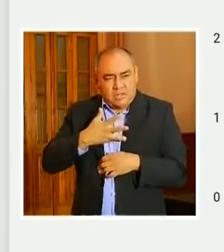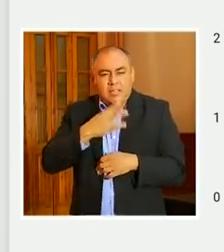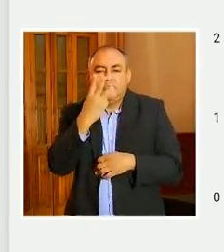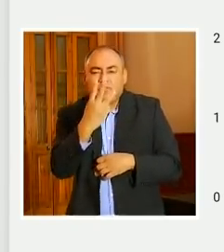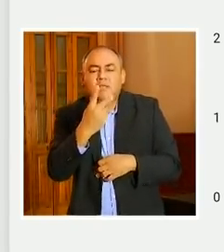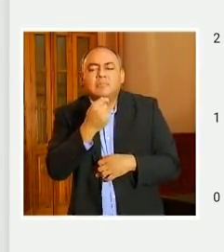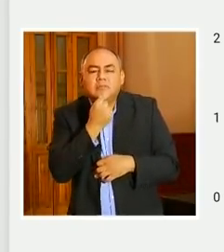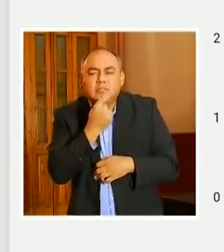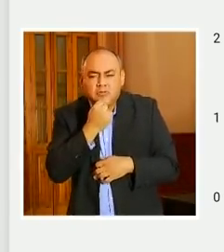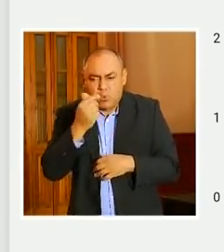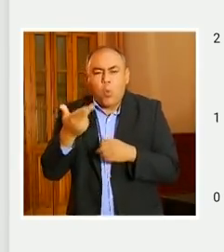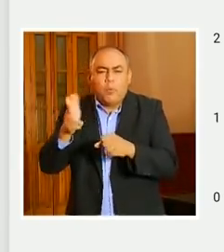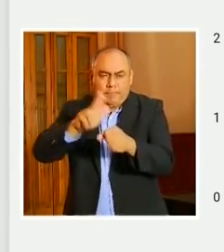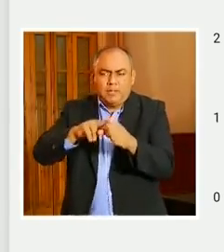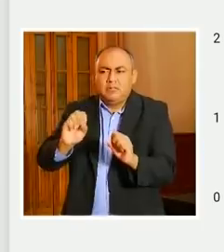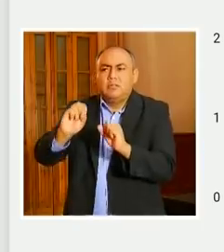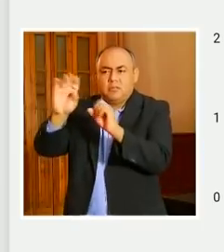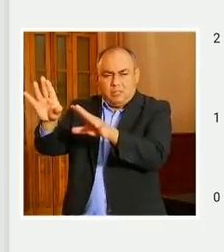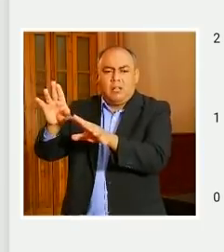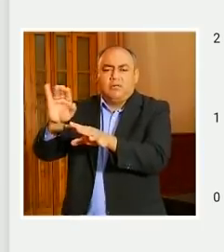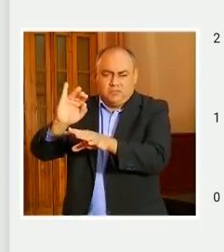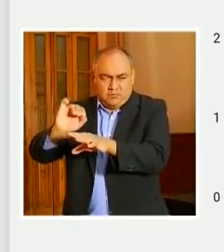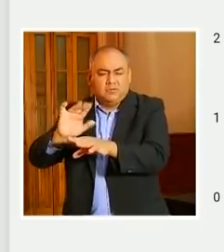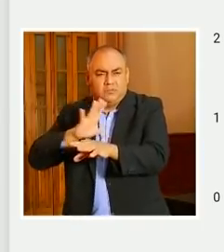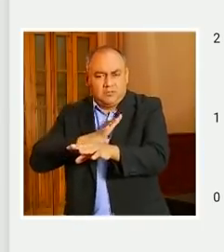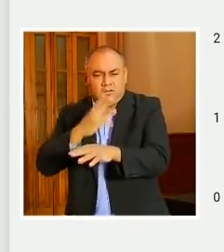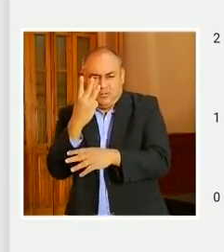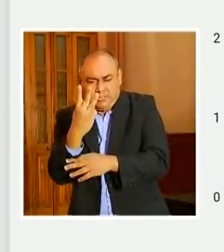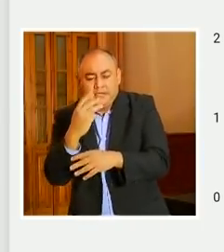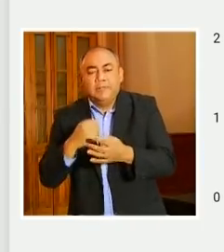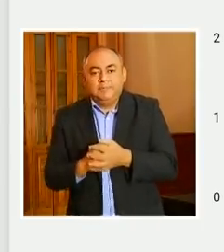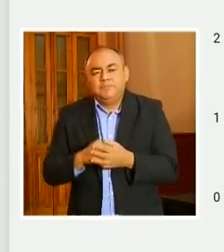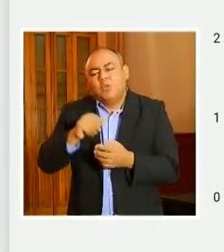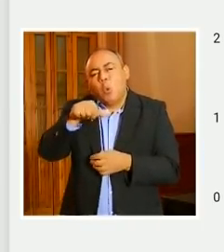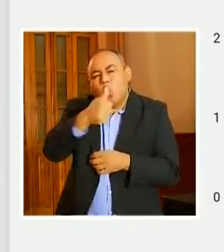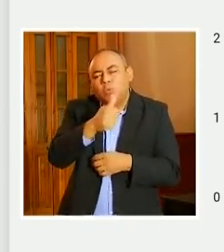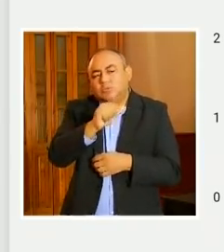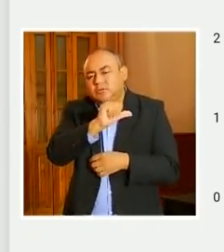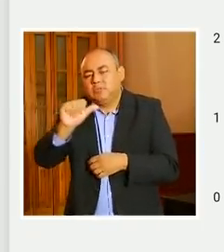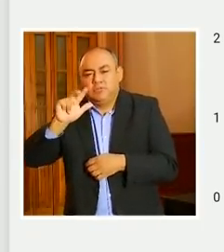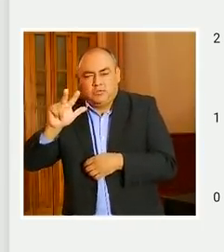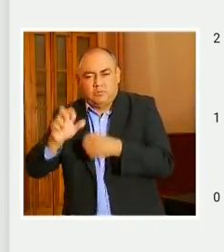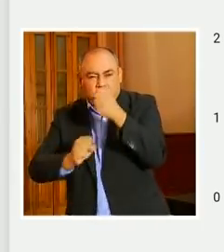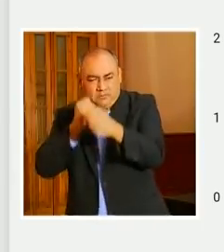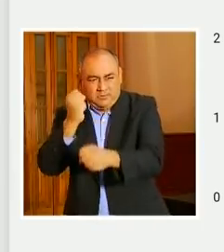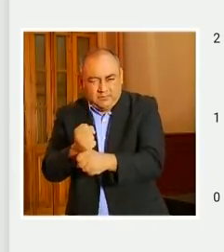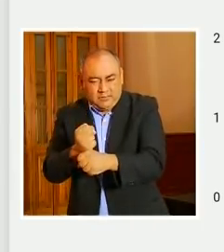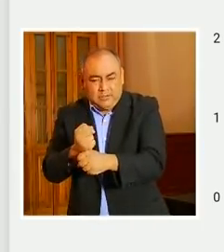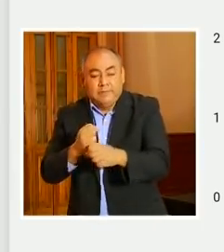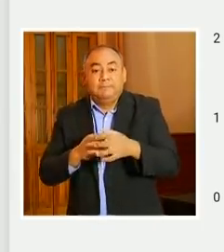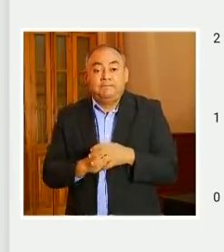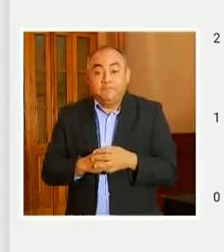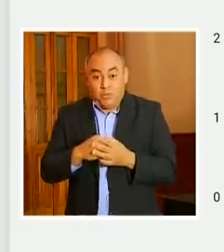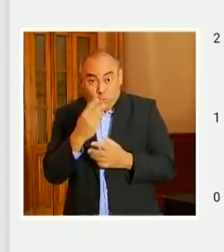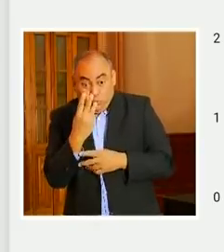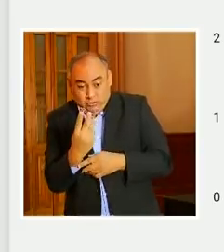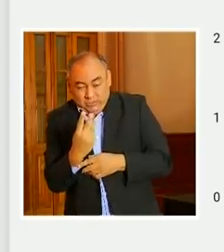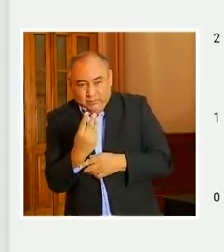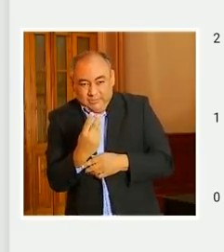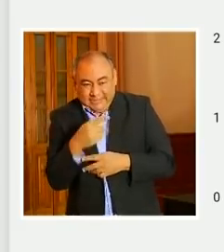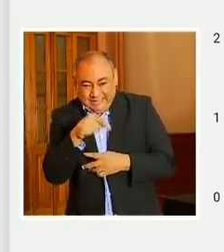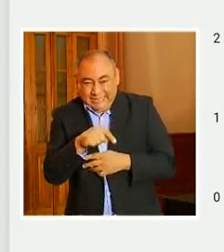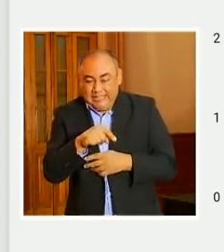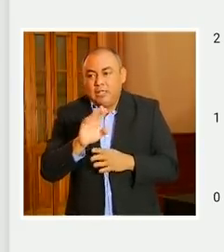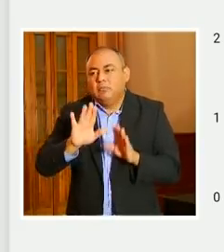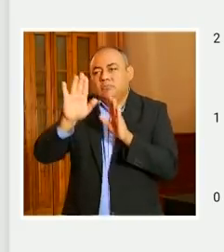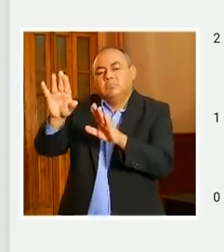todos ellos de entre 11 y 18 años, los 3 en instituciones privadas del